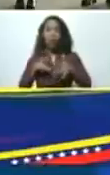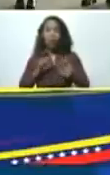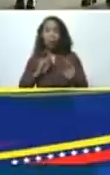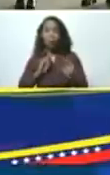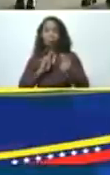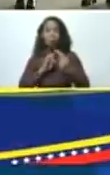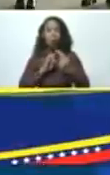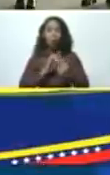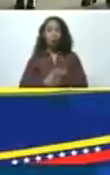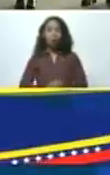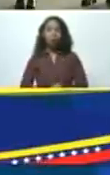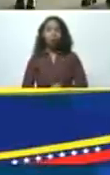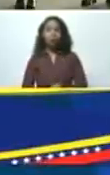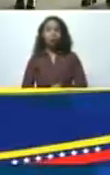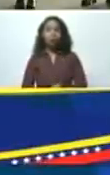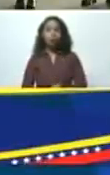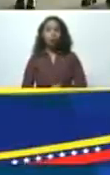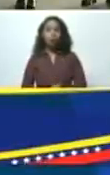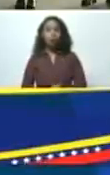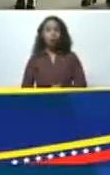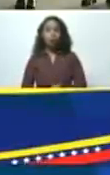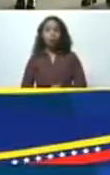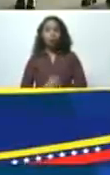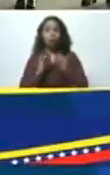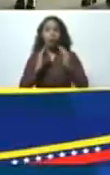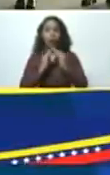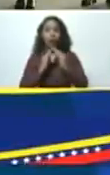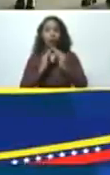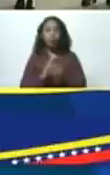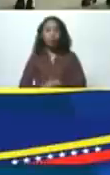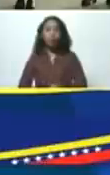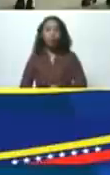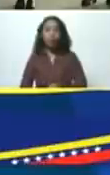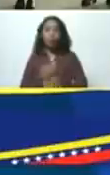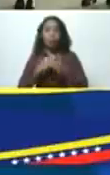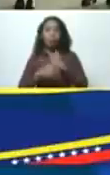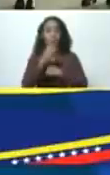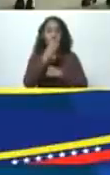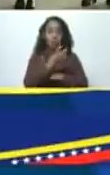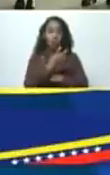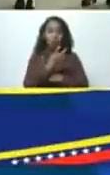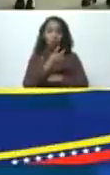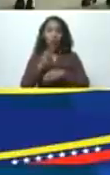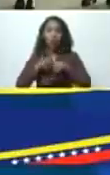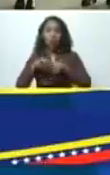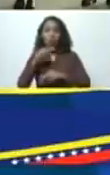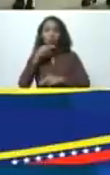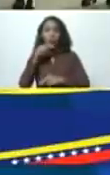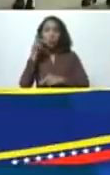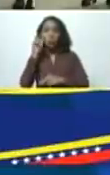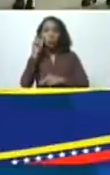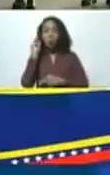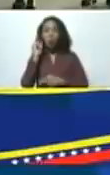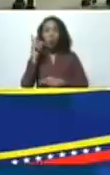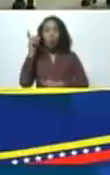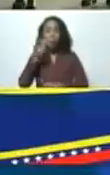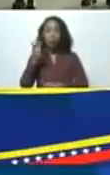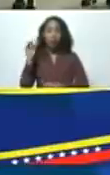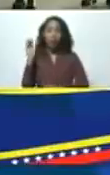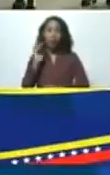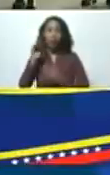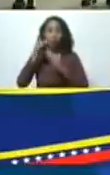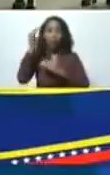ver en la casona. Vamos a visitar la casona con unos nietos, nietas y una gente que viene del